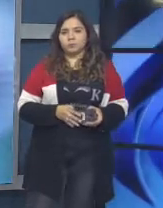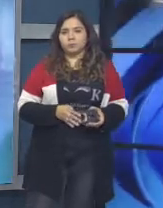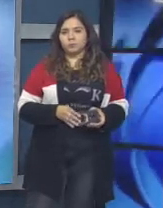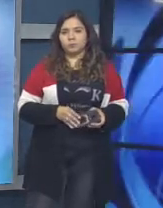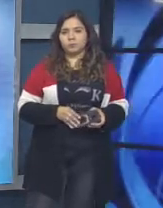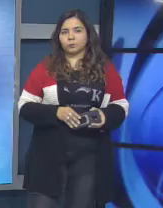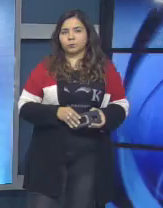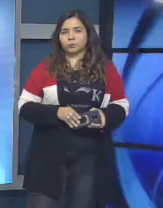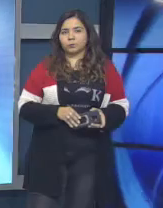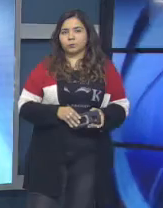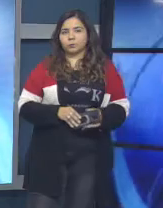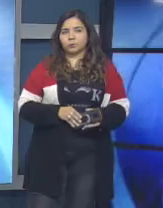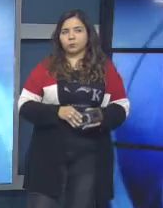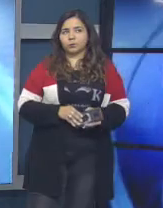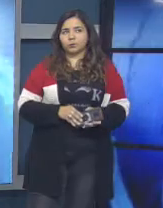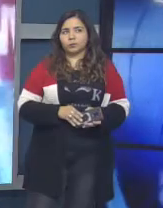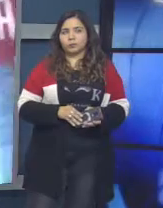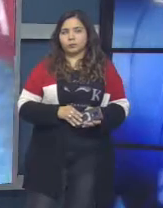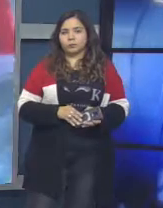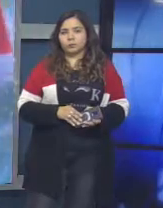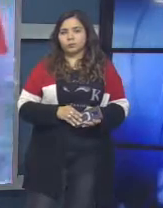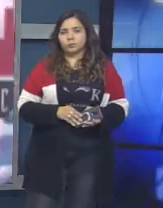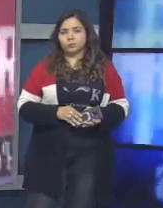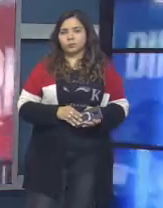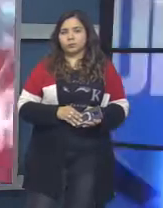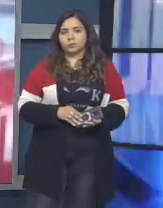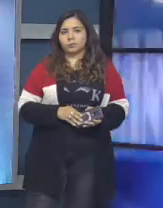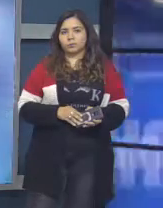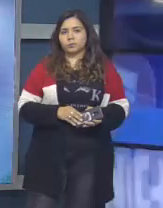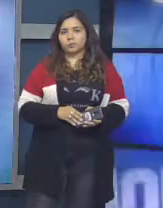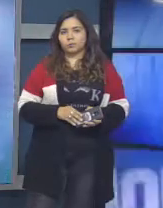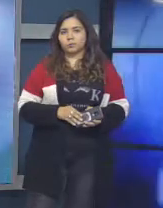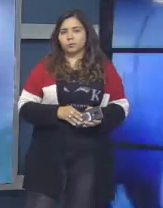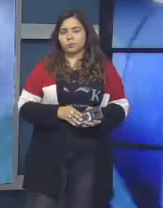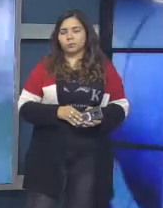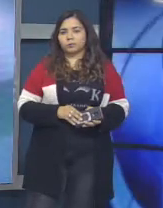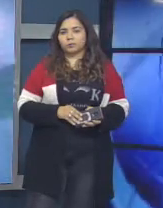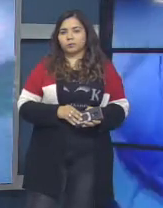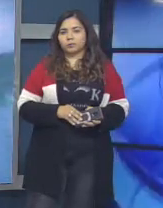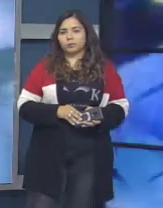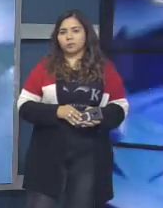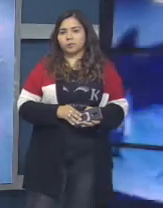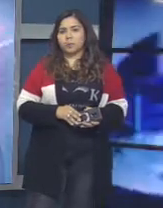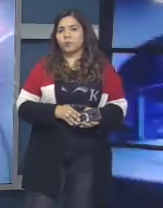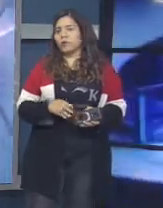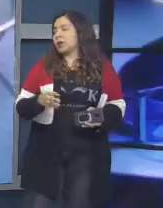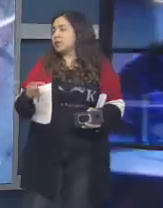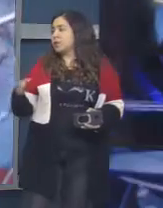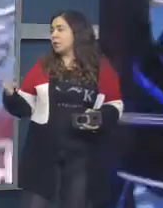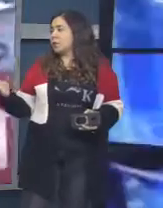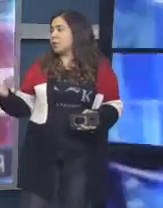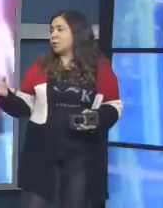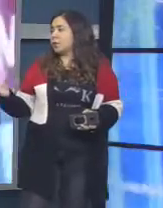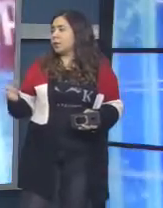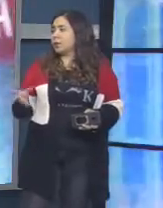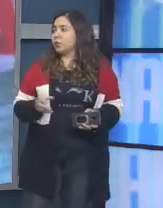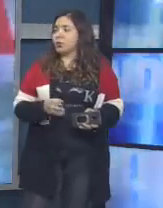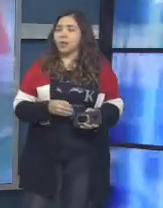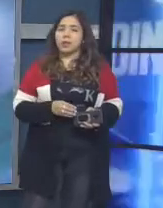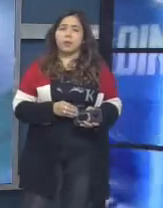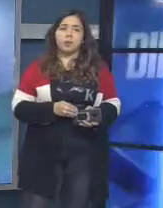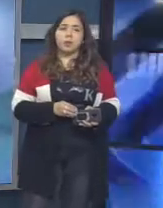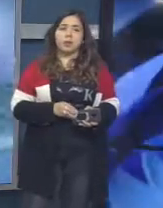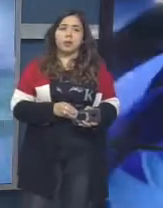ahí recién podemos empezar a hablar no solo del turismo estudiantil, sino también del turismo nacional. Bien, porque Nación ha confirmado,